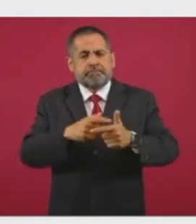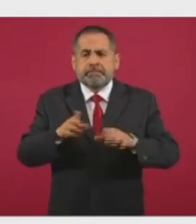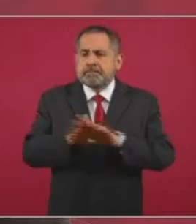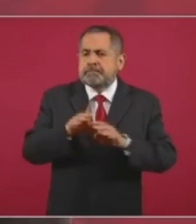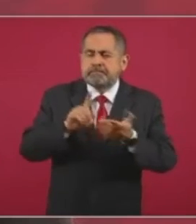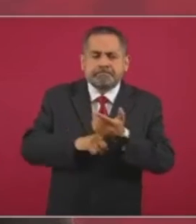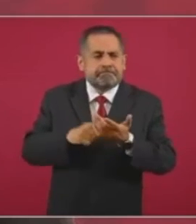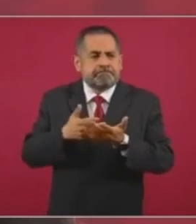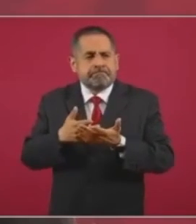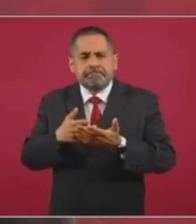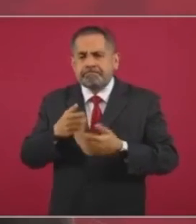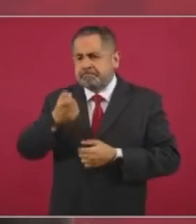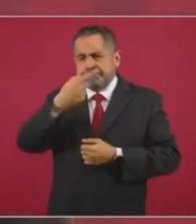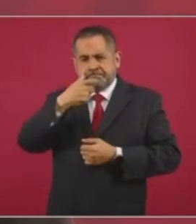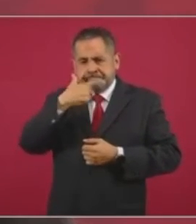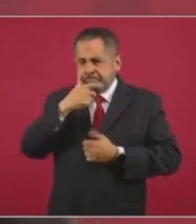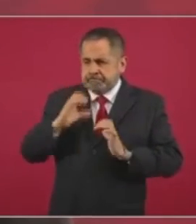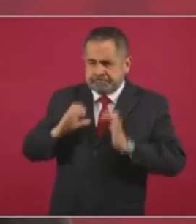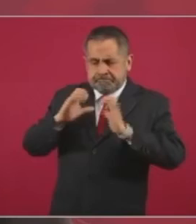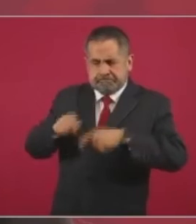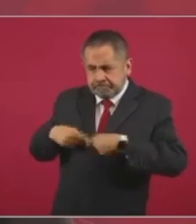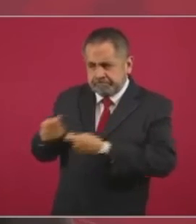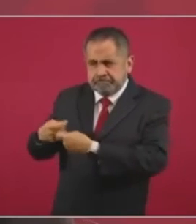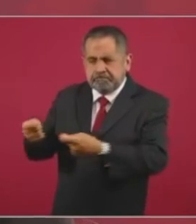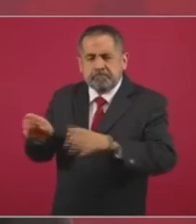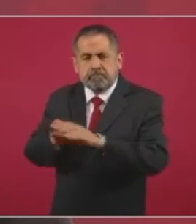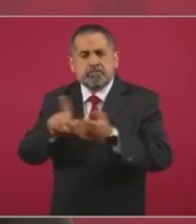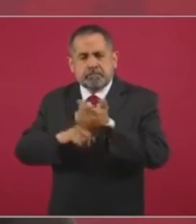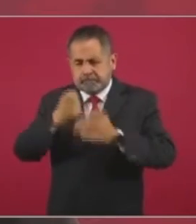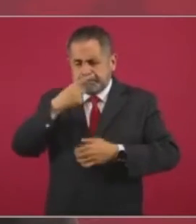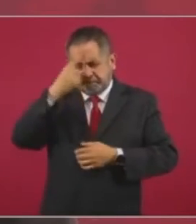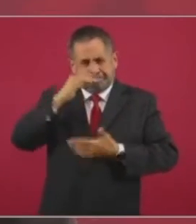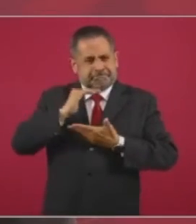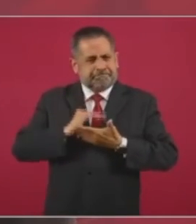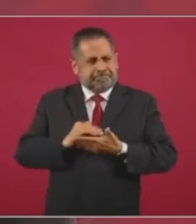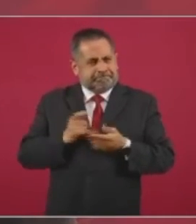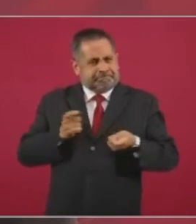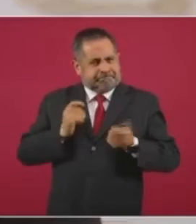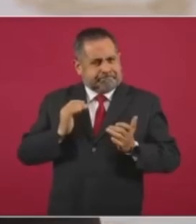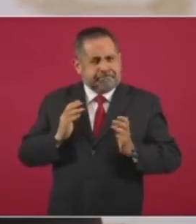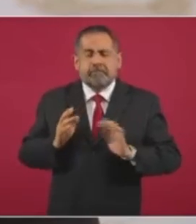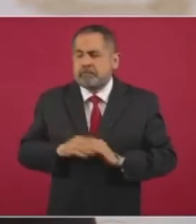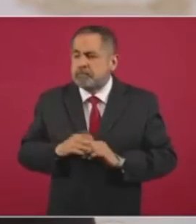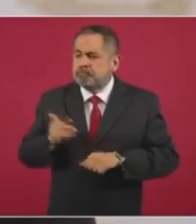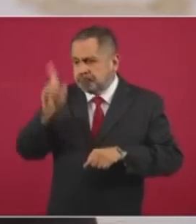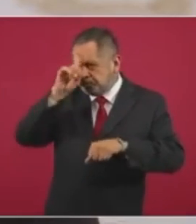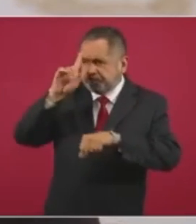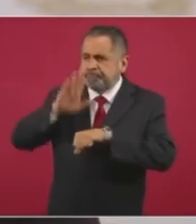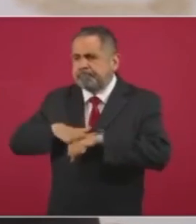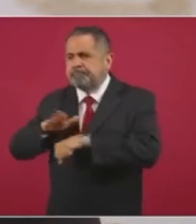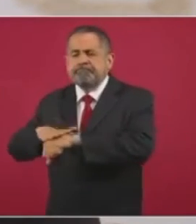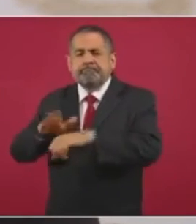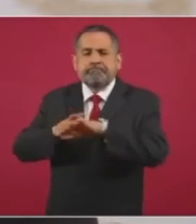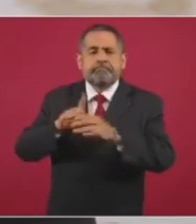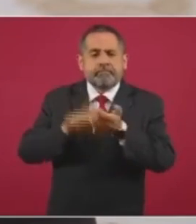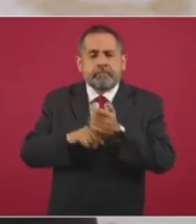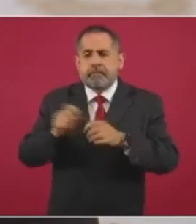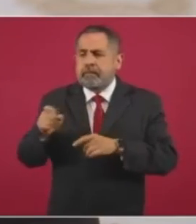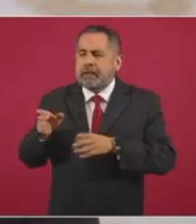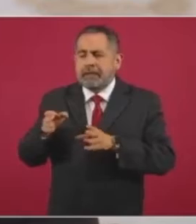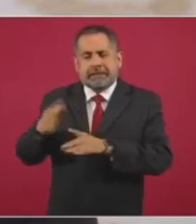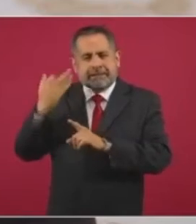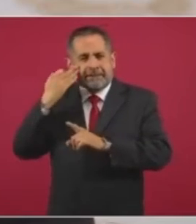optimización de tratamiento antirretroviral, la difusión de información, la emisión de las recomendaciones en las diferentes etapas de